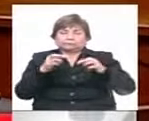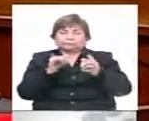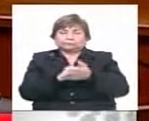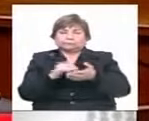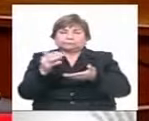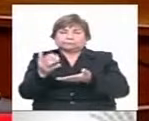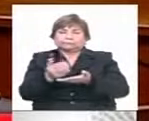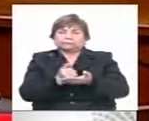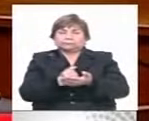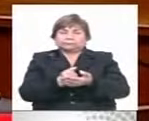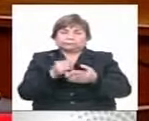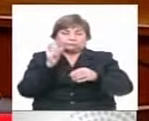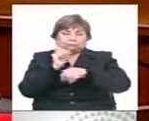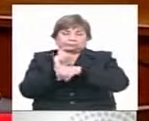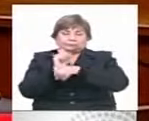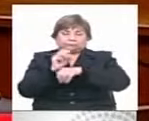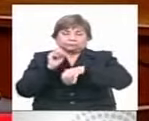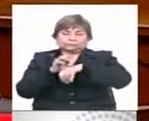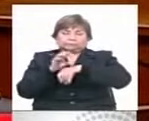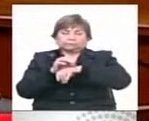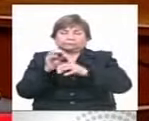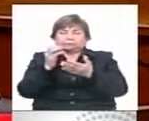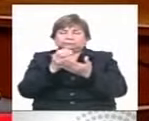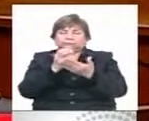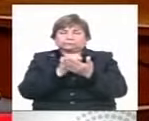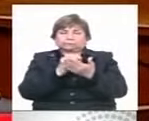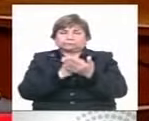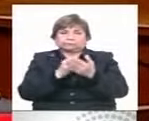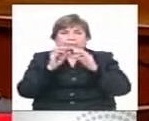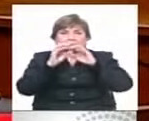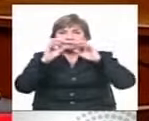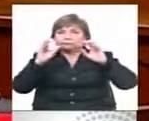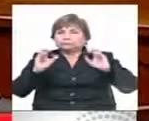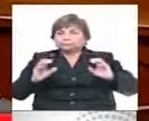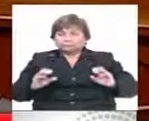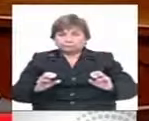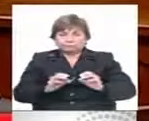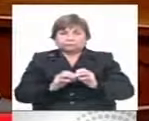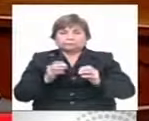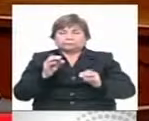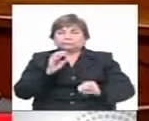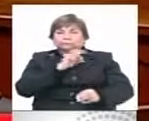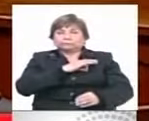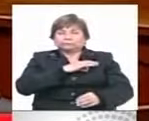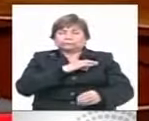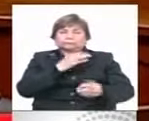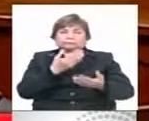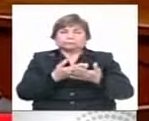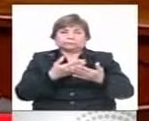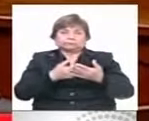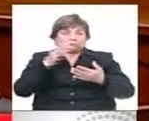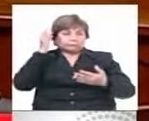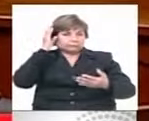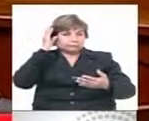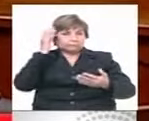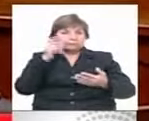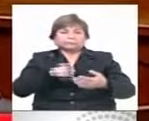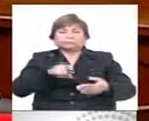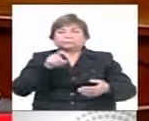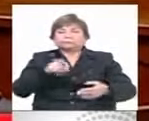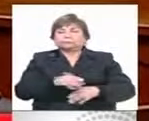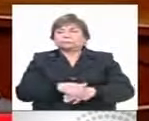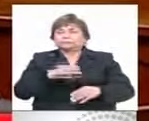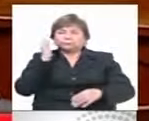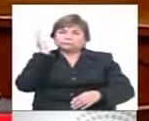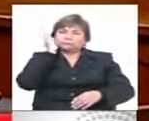acceder a cursos, capacitaciones, programas de certificación y acreditación de conocimientos en lo que necesitamos